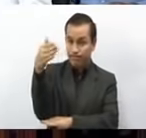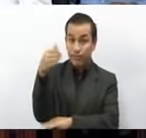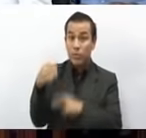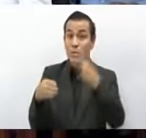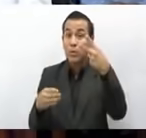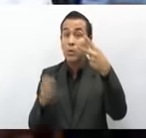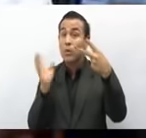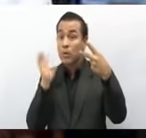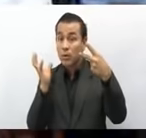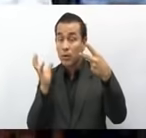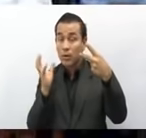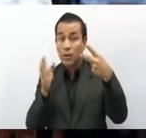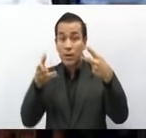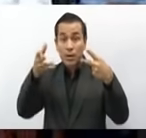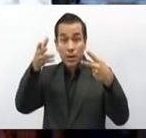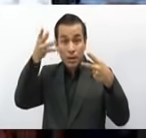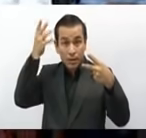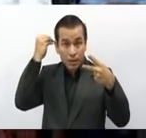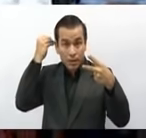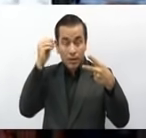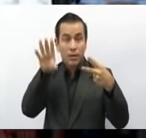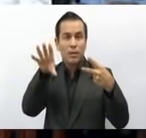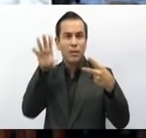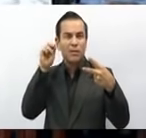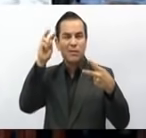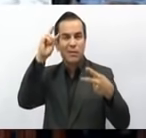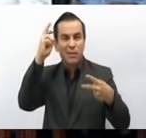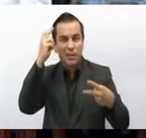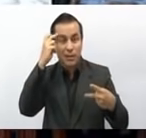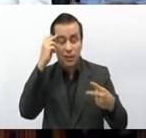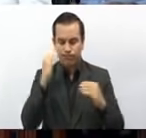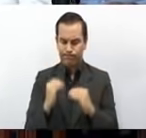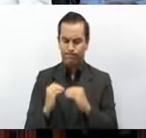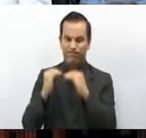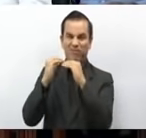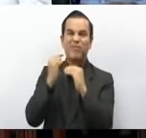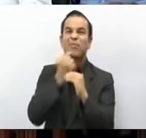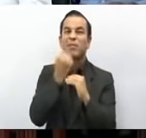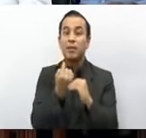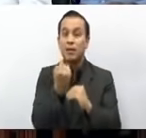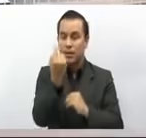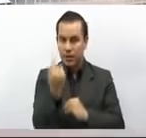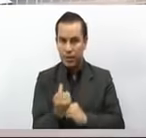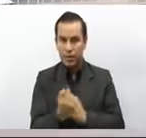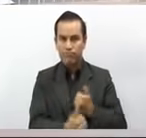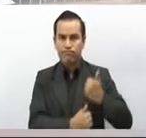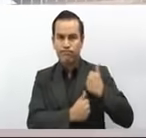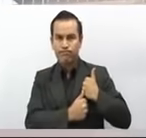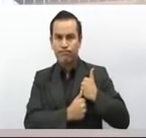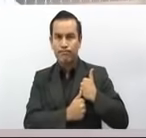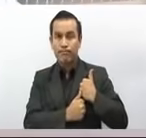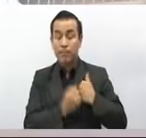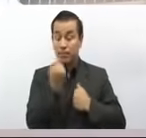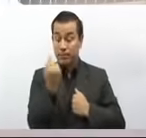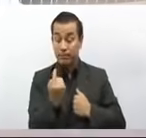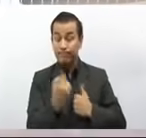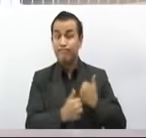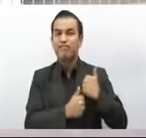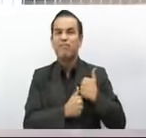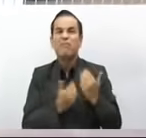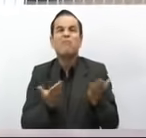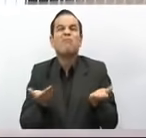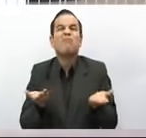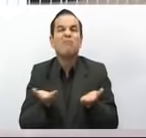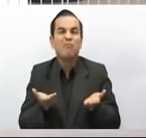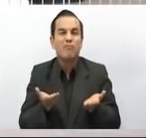El Salvador y como superiores los de su Fuerza Armada. El soldado salvadoreño